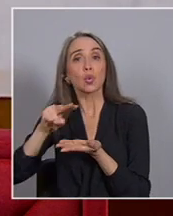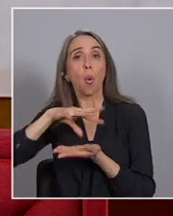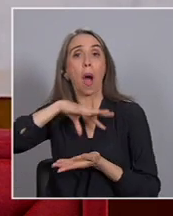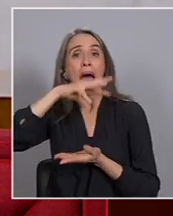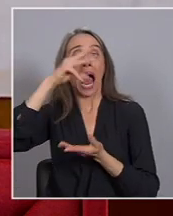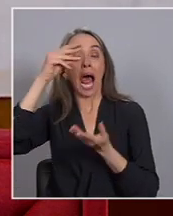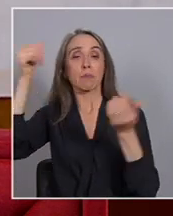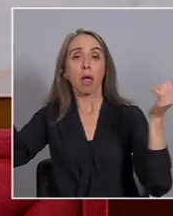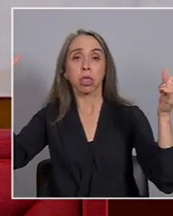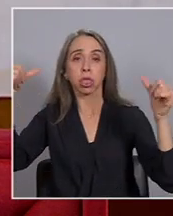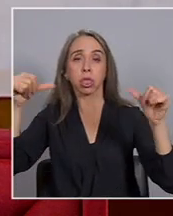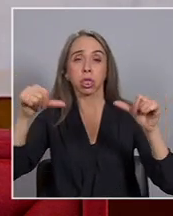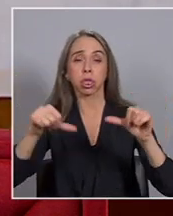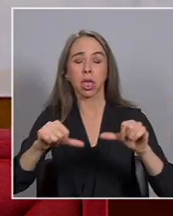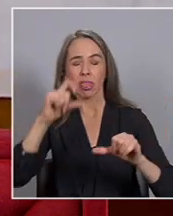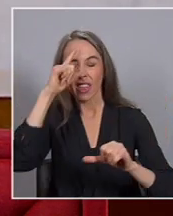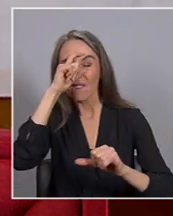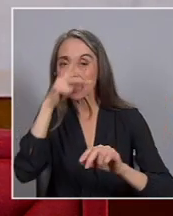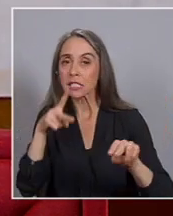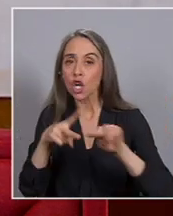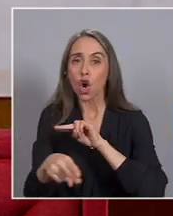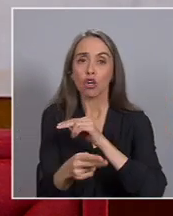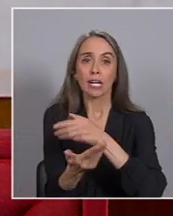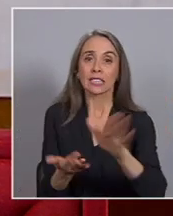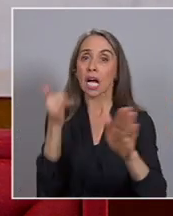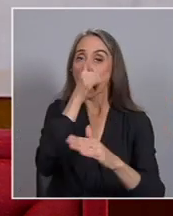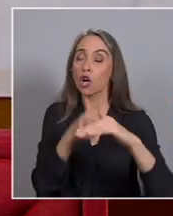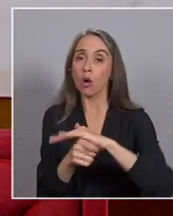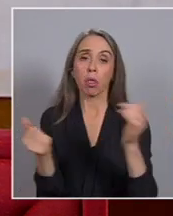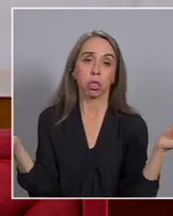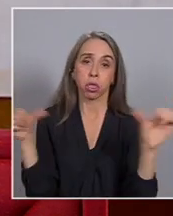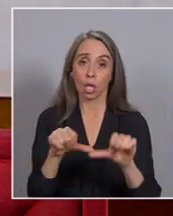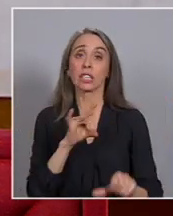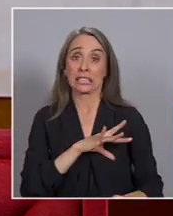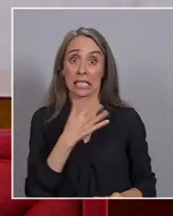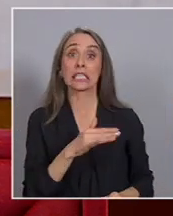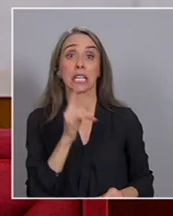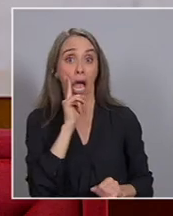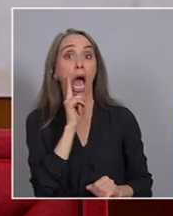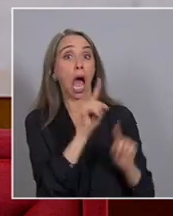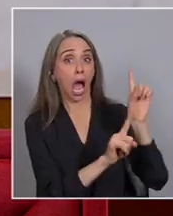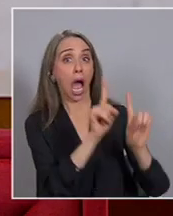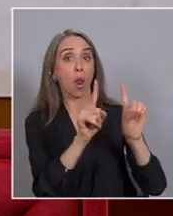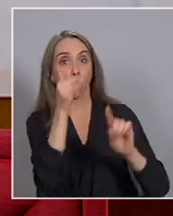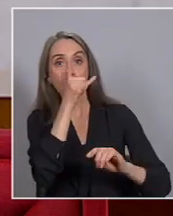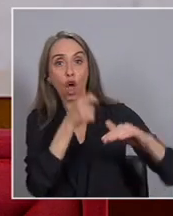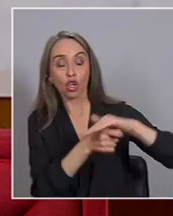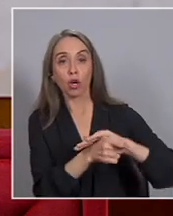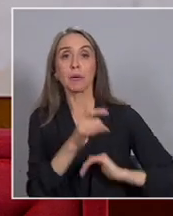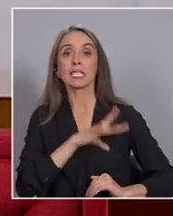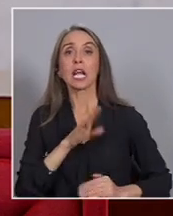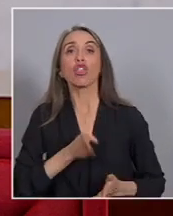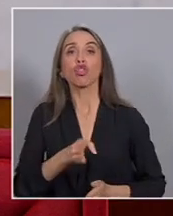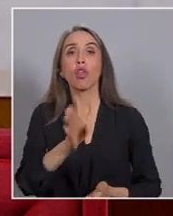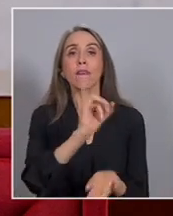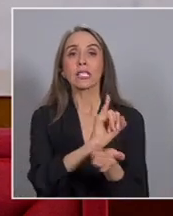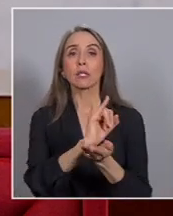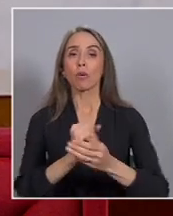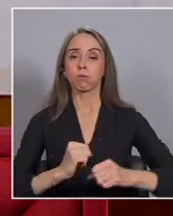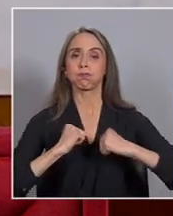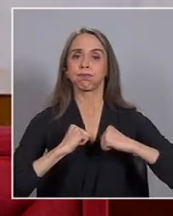muy progresiva y es muy difícil salir de ahí. En Chile hemos tenido casos de corrupción, pero somos un país con instituciones